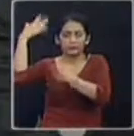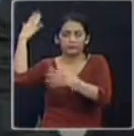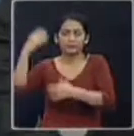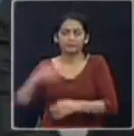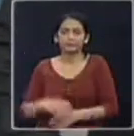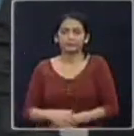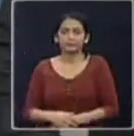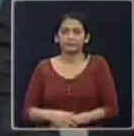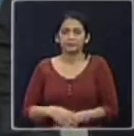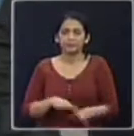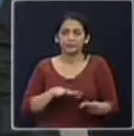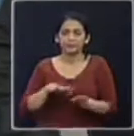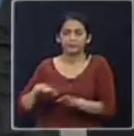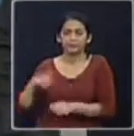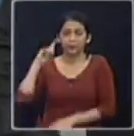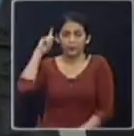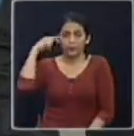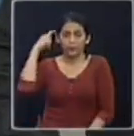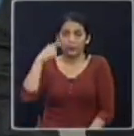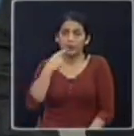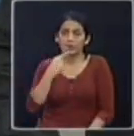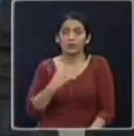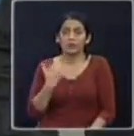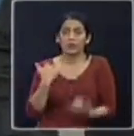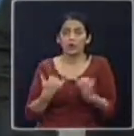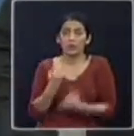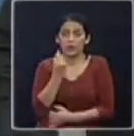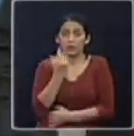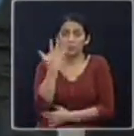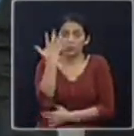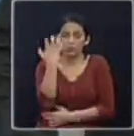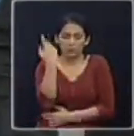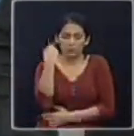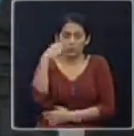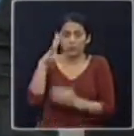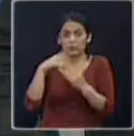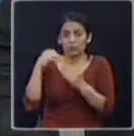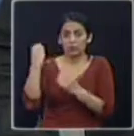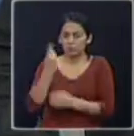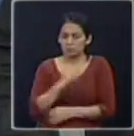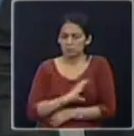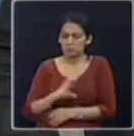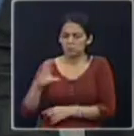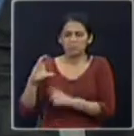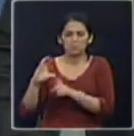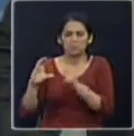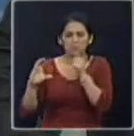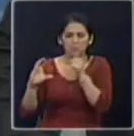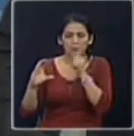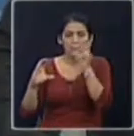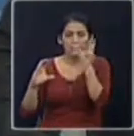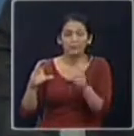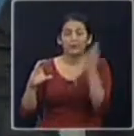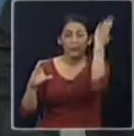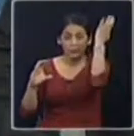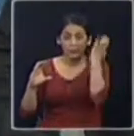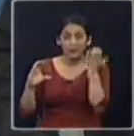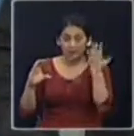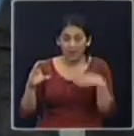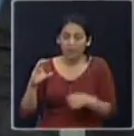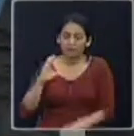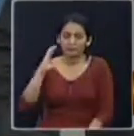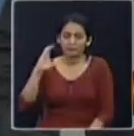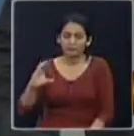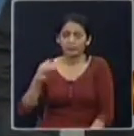El gobierno destinó 15 millones de dólares para el pago a los jubilados. Así lo anunció el ministro del Trabajo, Raúl Ledesma, quien además agregó que la próxima semana